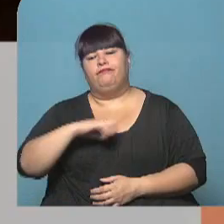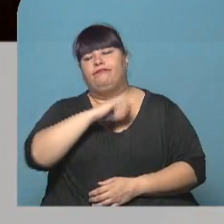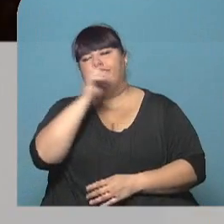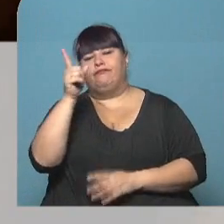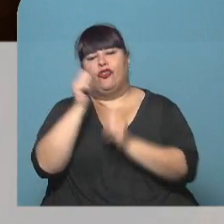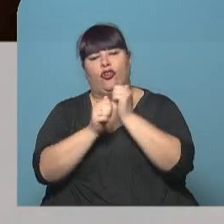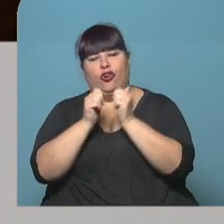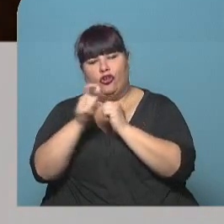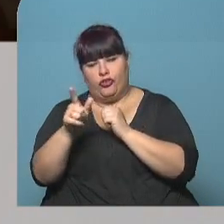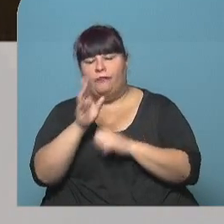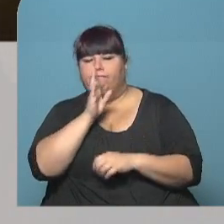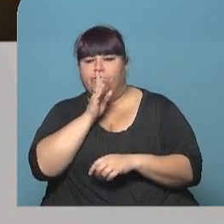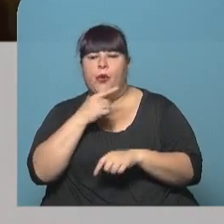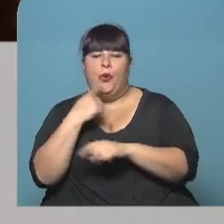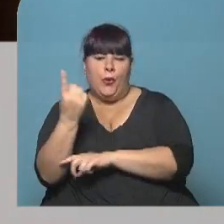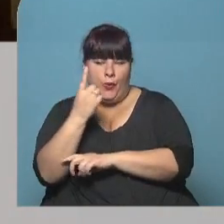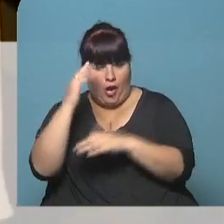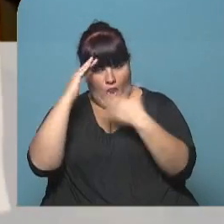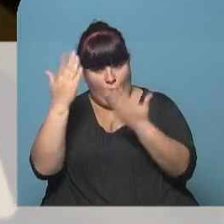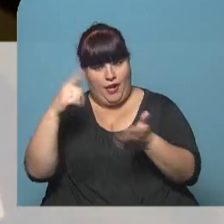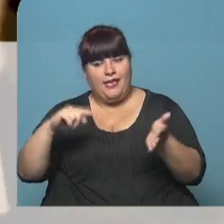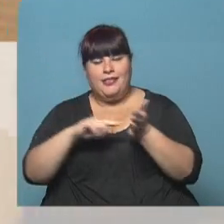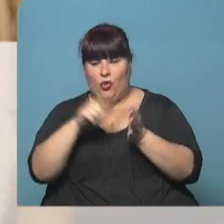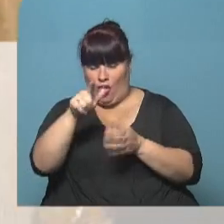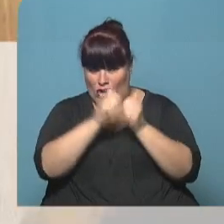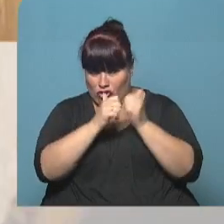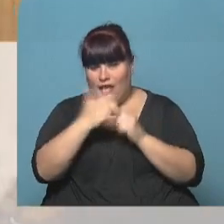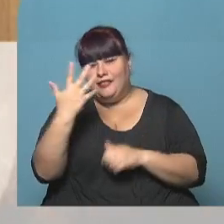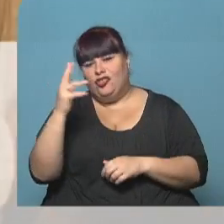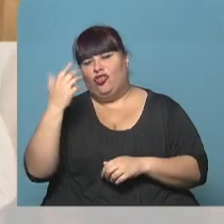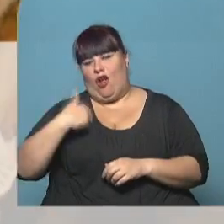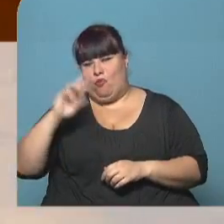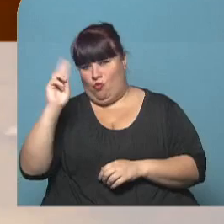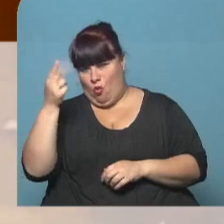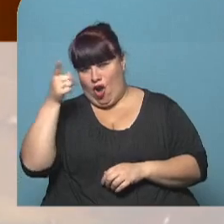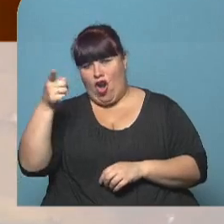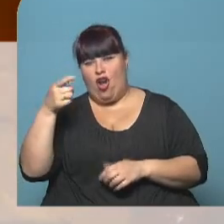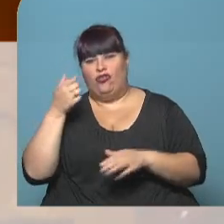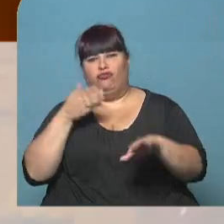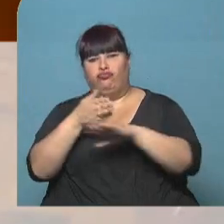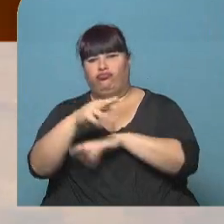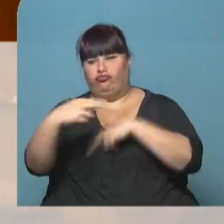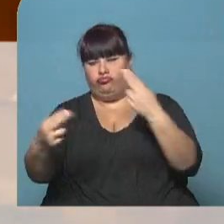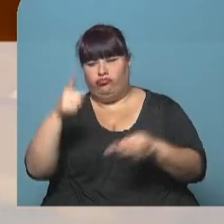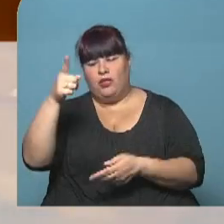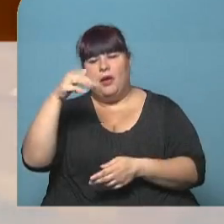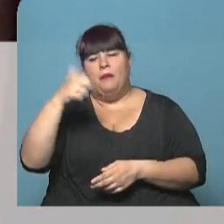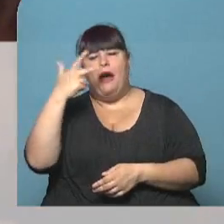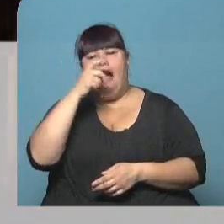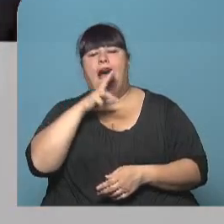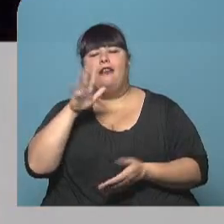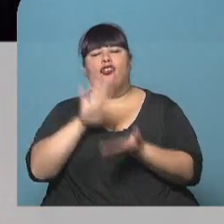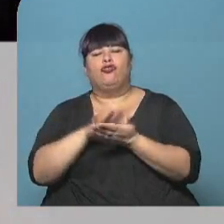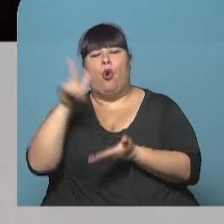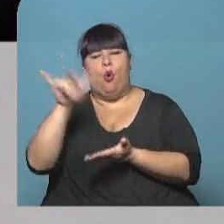Vigilia en Rosario. En silencio y con velas recuerdan en la ciudad a los 5 argentinos que fueron asesinados en Manhattan en el atentado